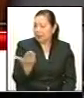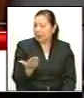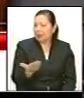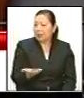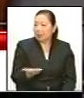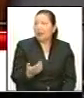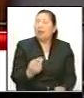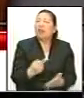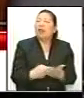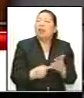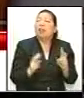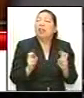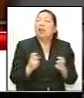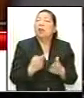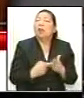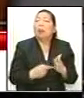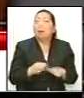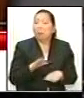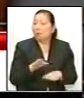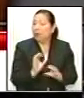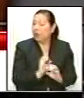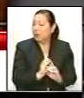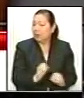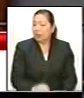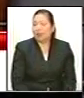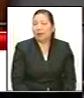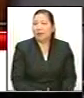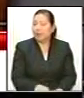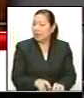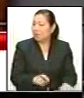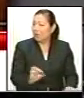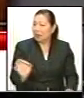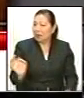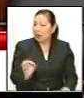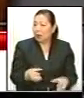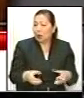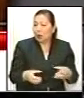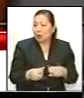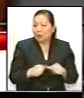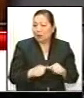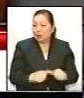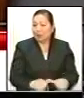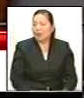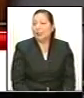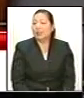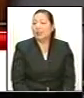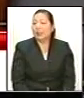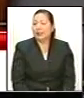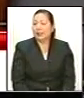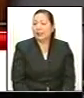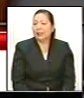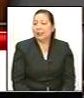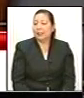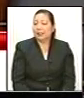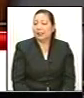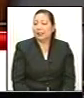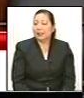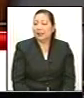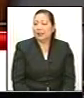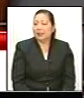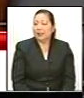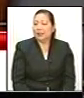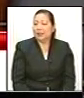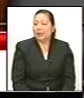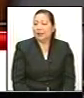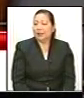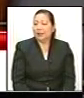menos los puntos. Nunca, presidente, ni en el Pleno, ni en la Comisión Permanente. Me pido interrupción el congresista Julio Rosas.